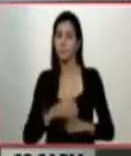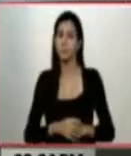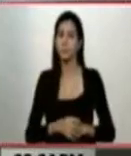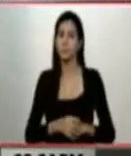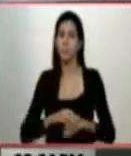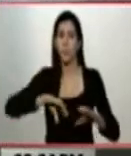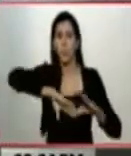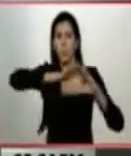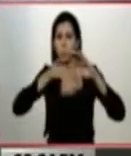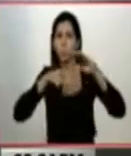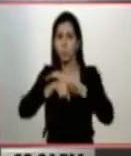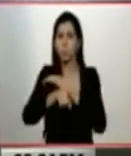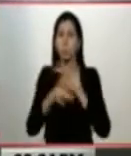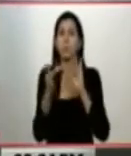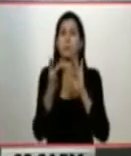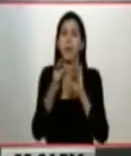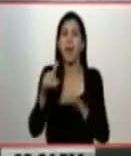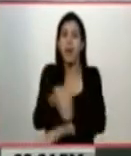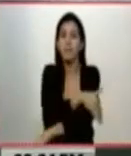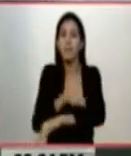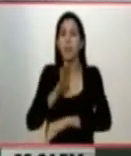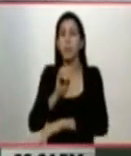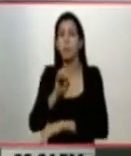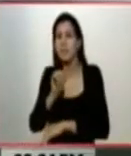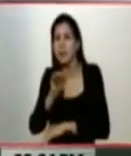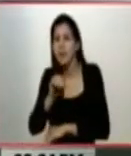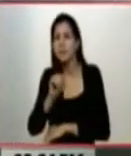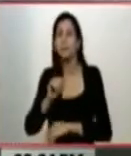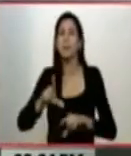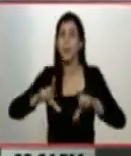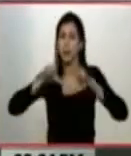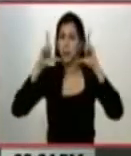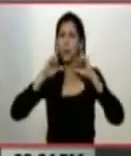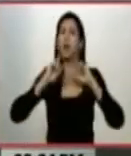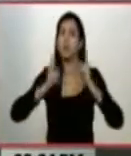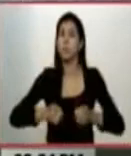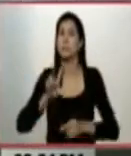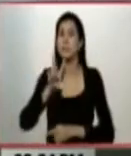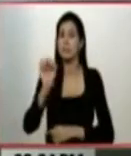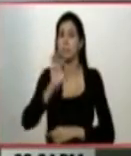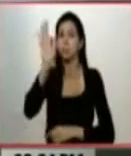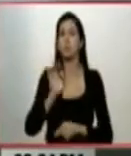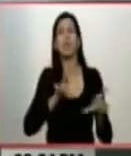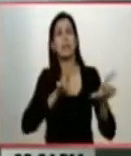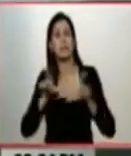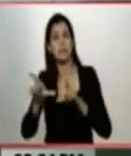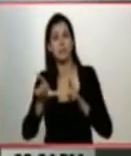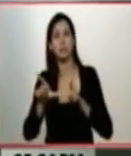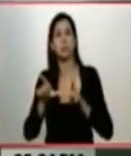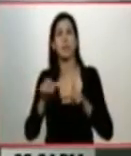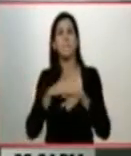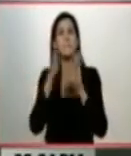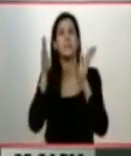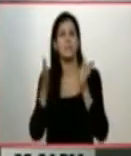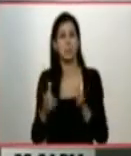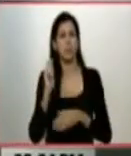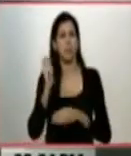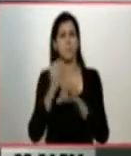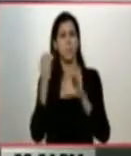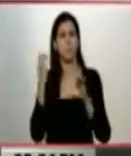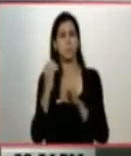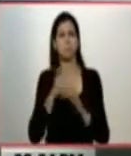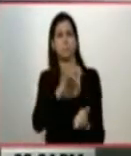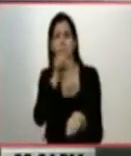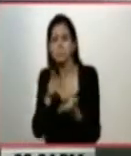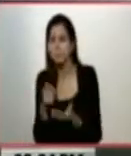túnel que conectará la avenida Boyacá con la autopista Caracas-La Guaira lleva 30% de avance. El ministro Jaime Neltrudy inspeccionó la obra